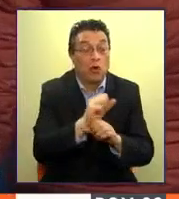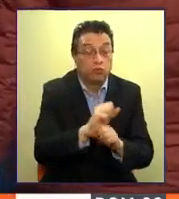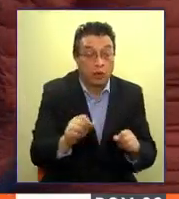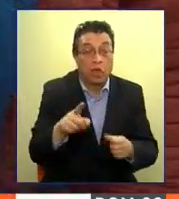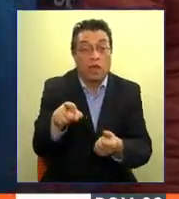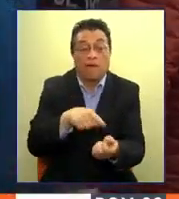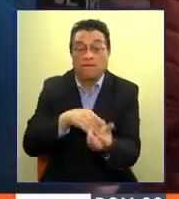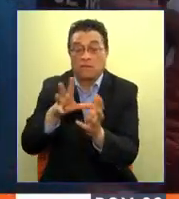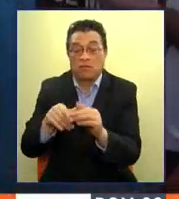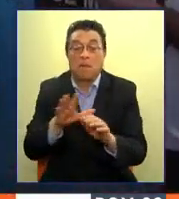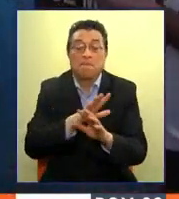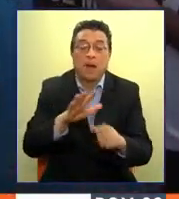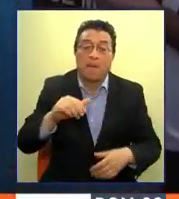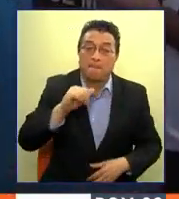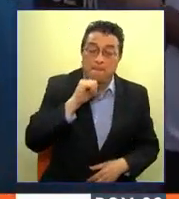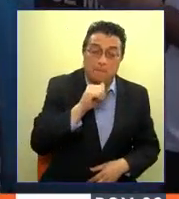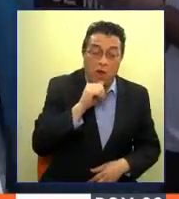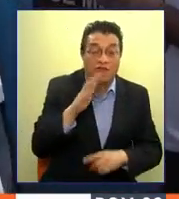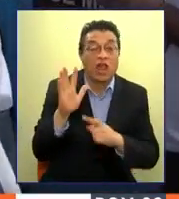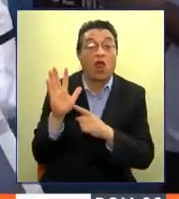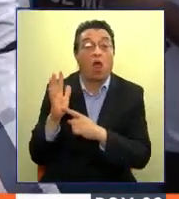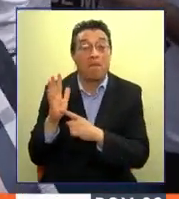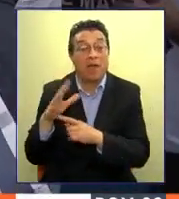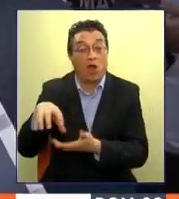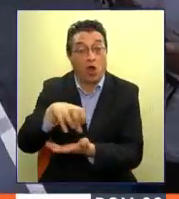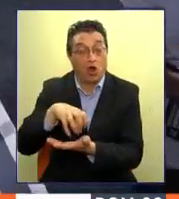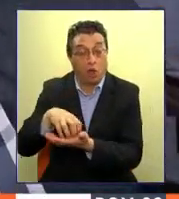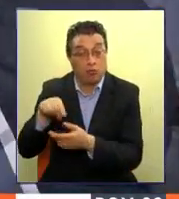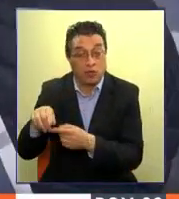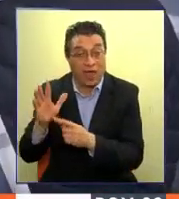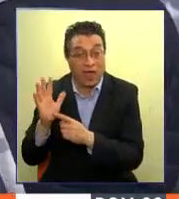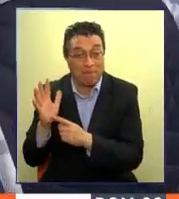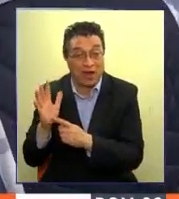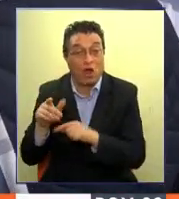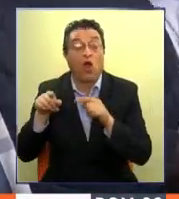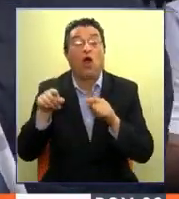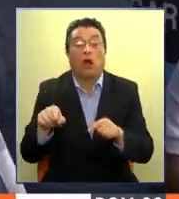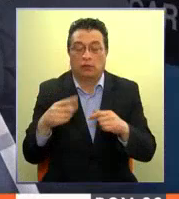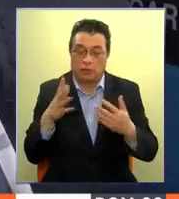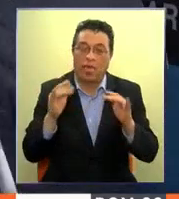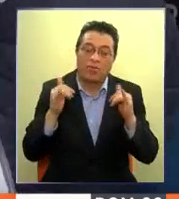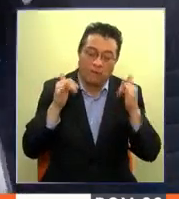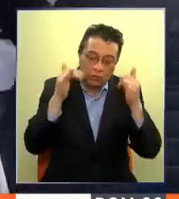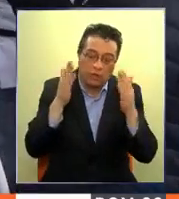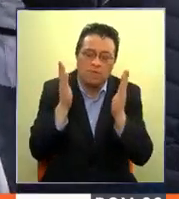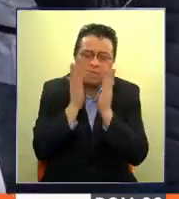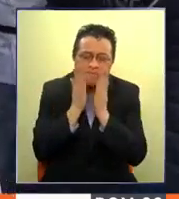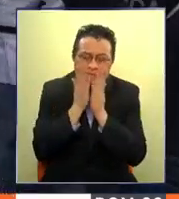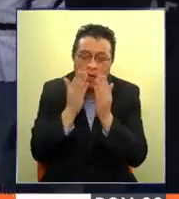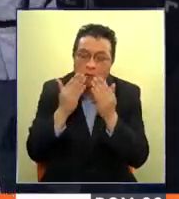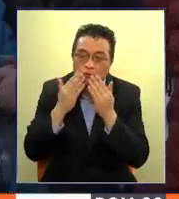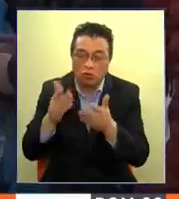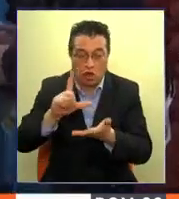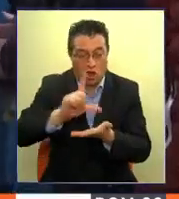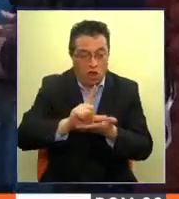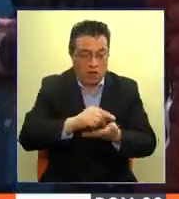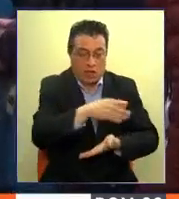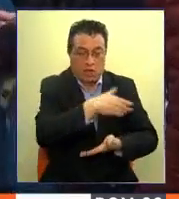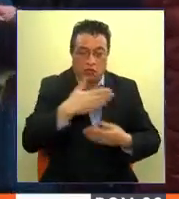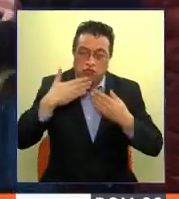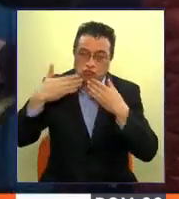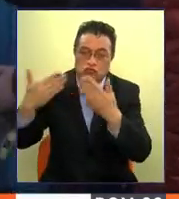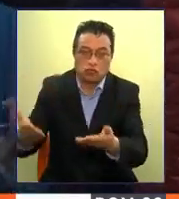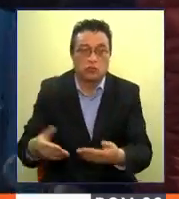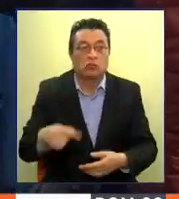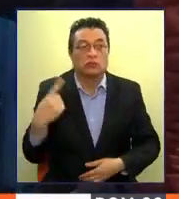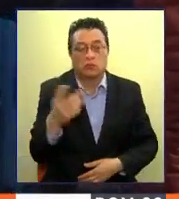familia más vulnerable de Los Espejos, y esperamos que la disfruten con todo el cariño de los locatarios del terminal. Esta es una gran paella